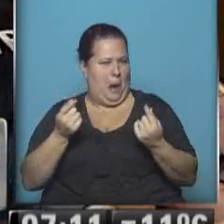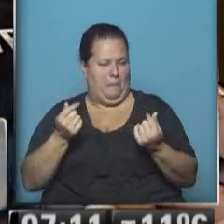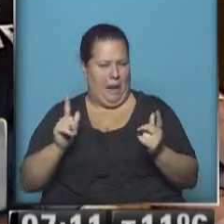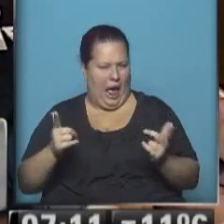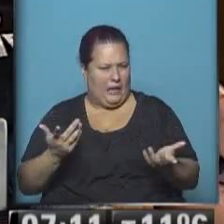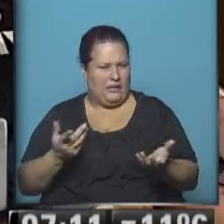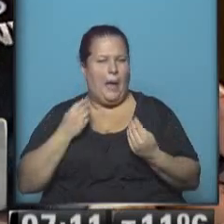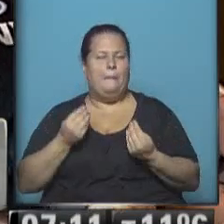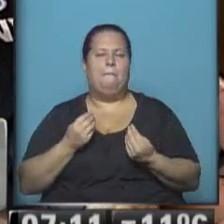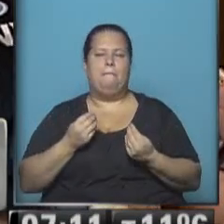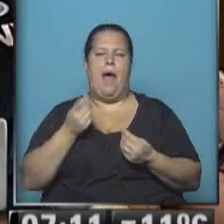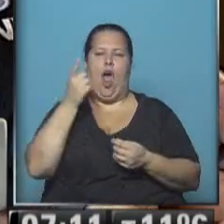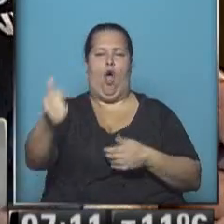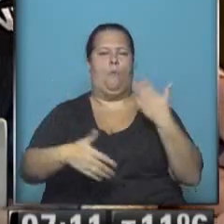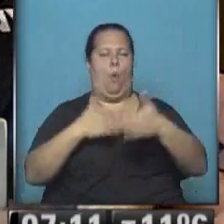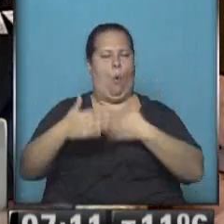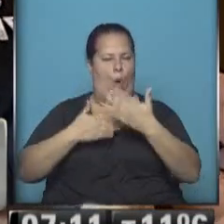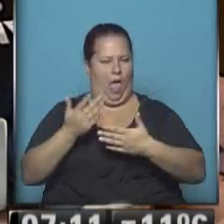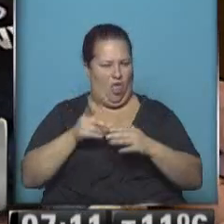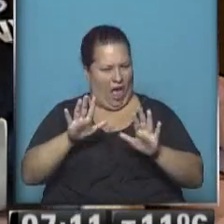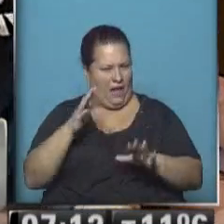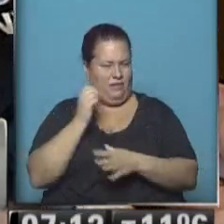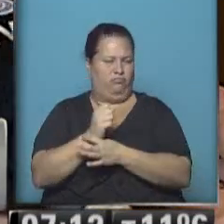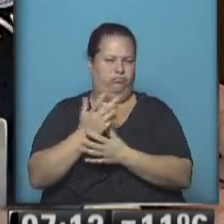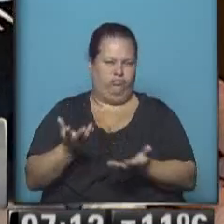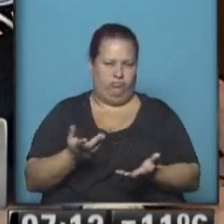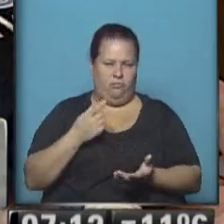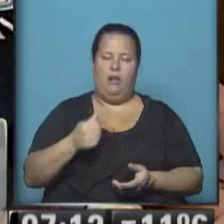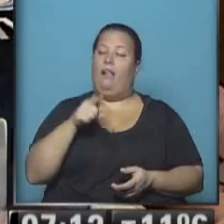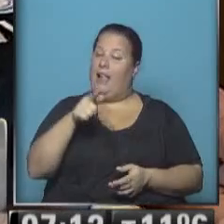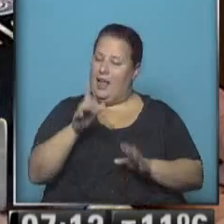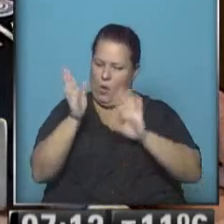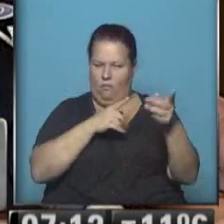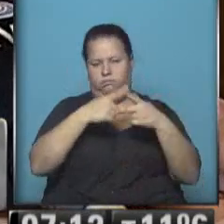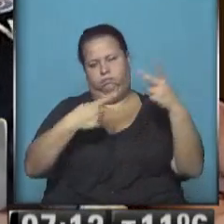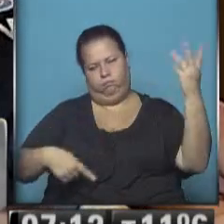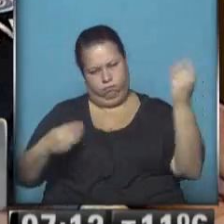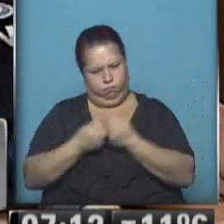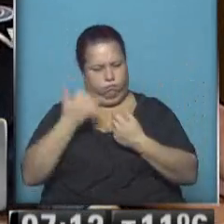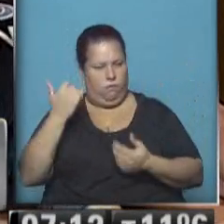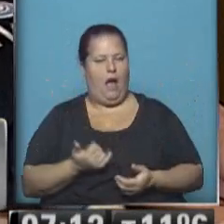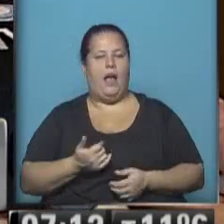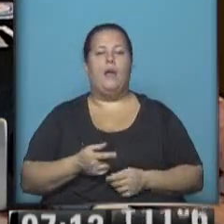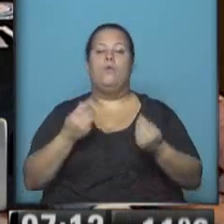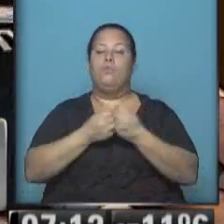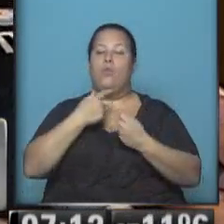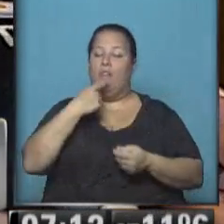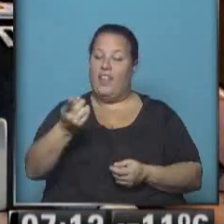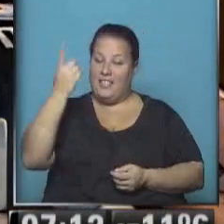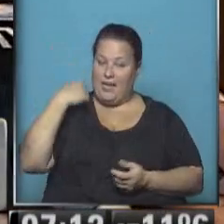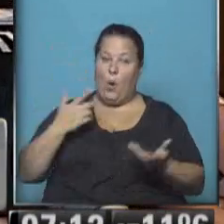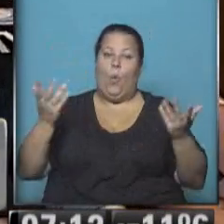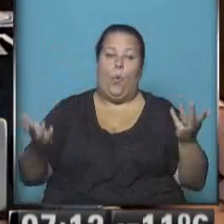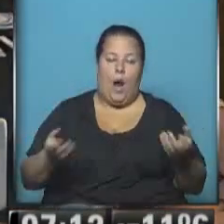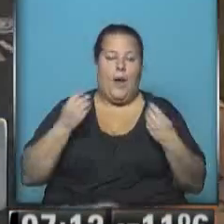recursos obviamente como para la compra de un jugador de esa cotización es uno de los casos hay tantísimos más hay muchos que salieron a decir ayer